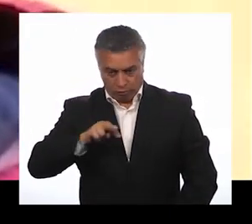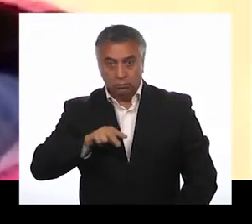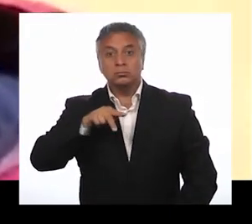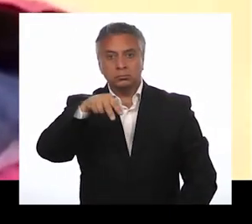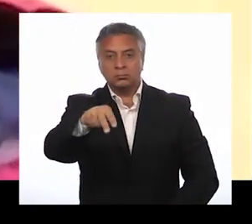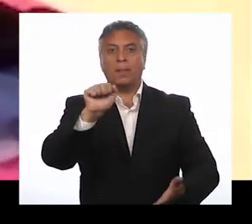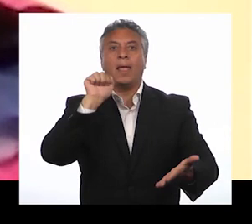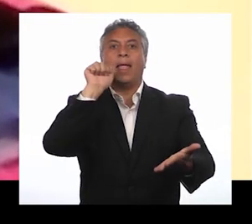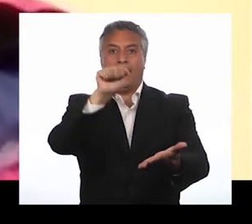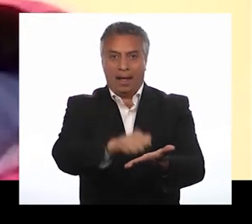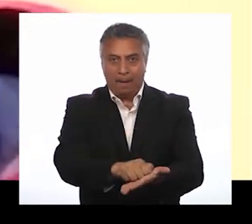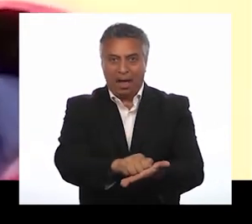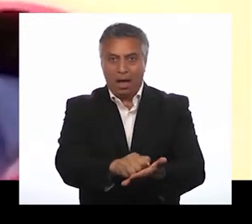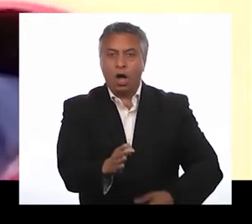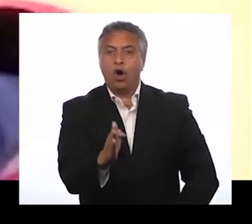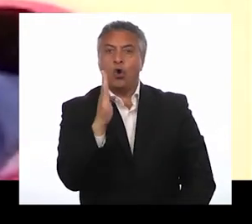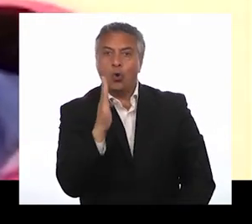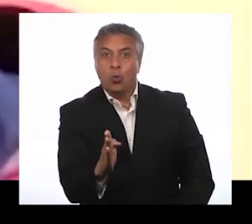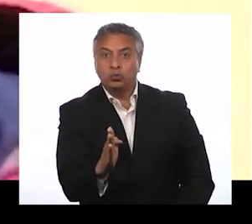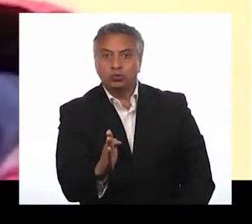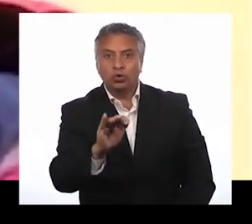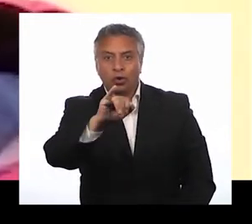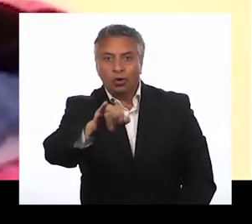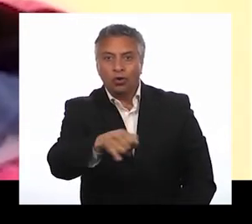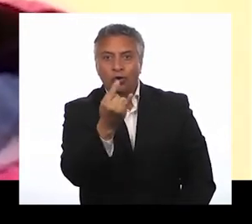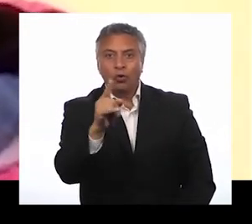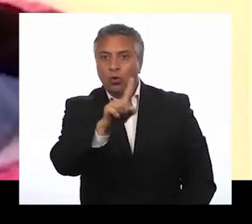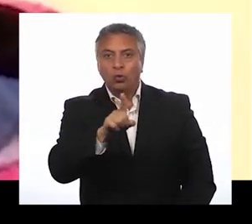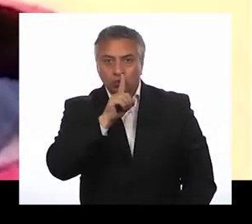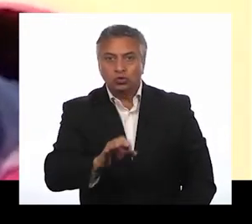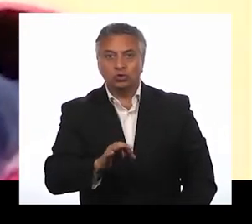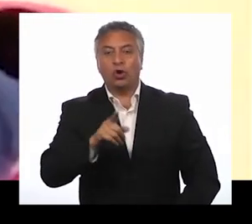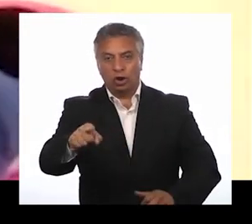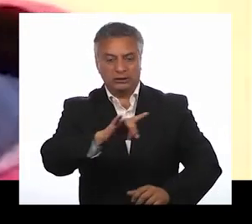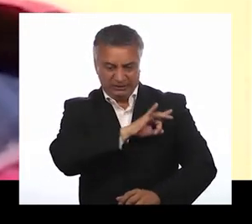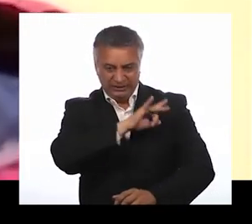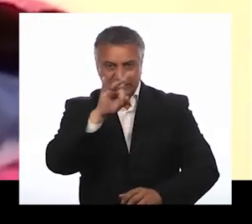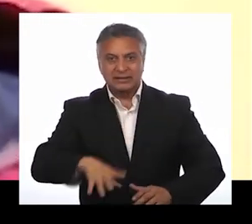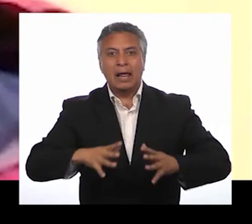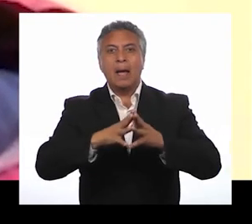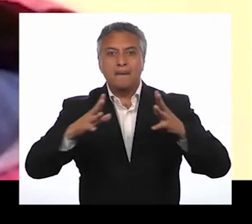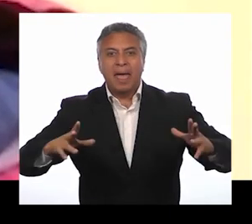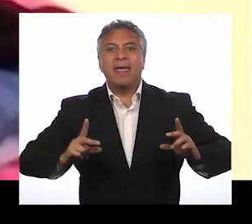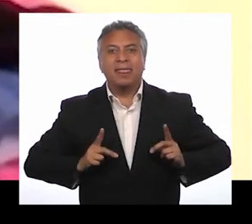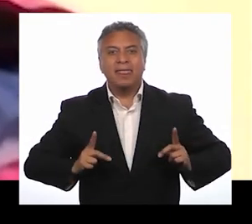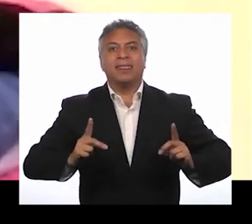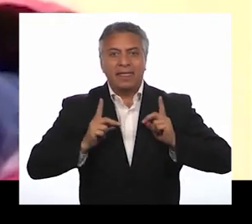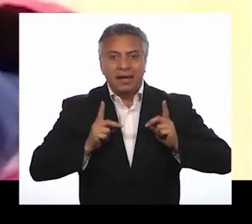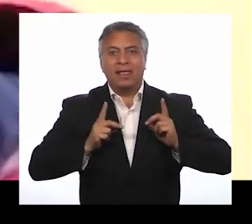por lo justo nomás, va por un Chile más digno y más